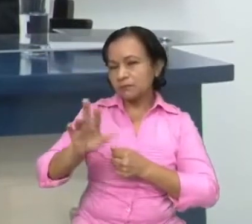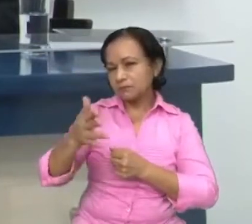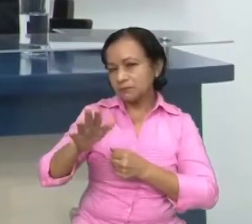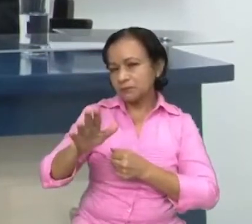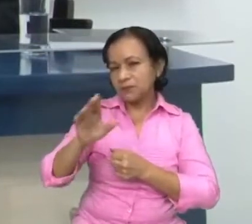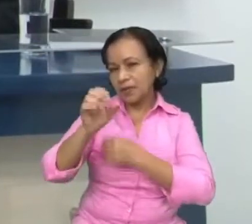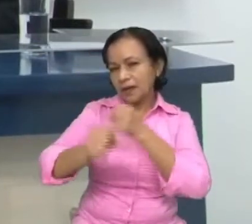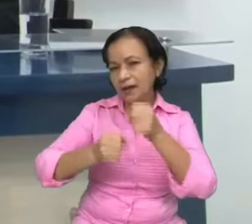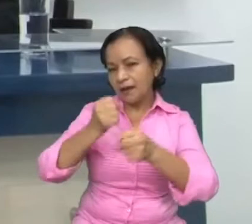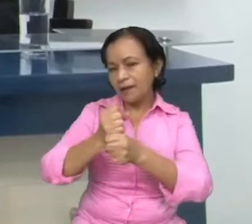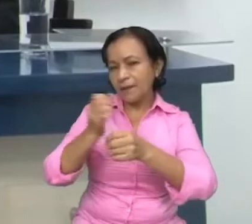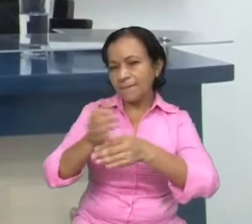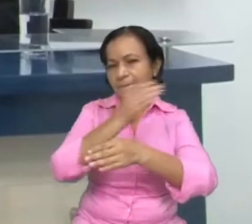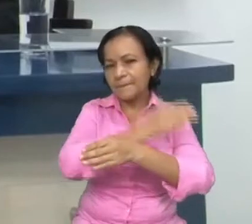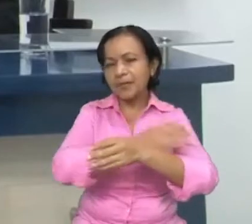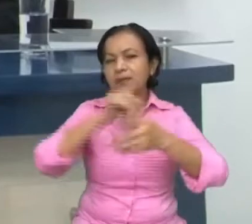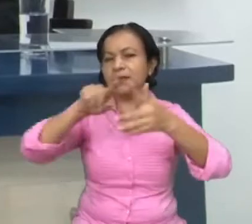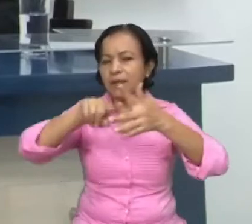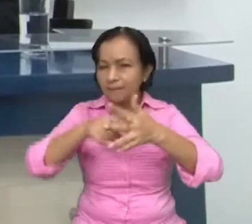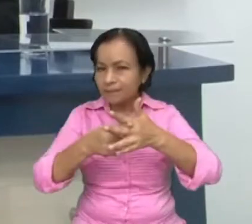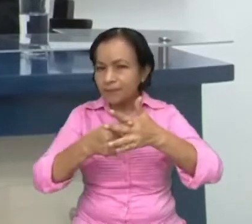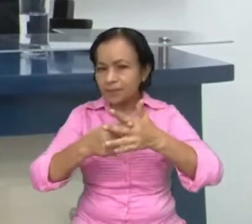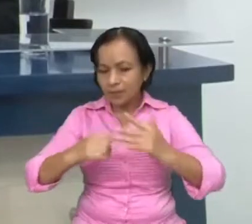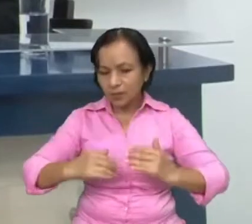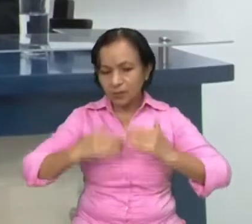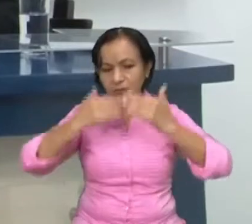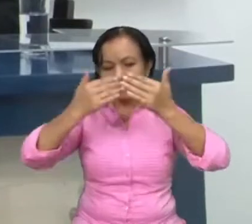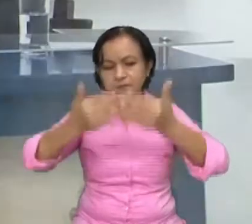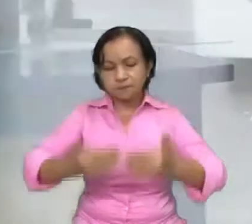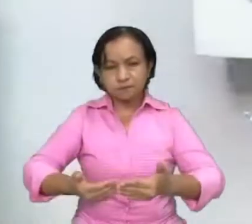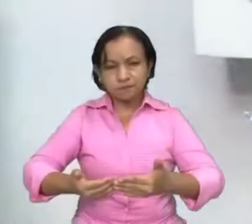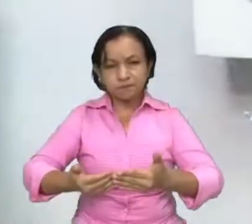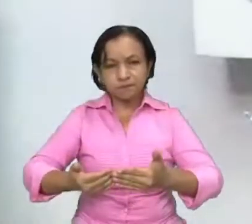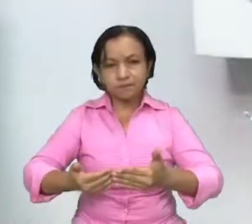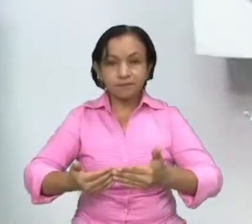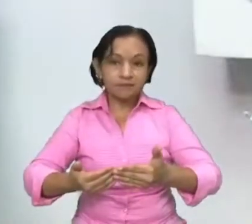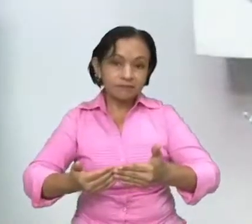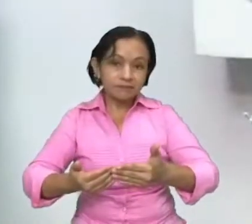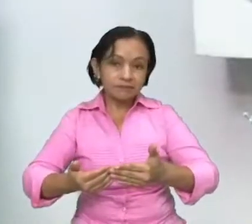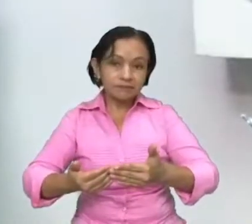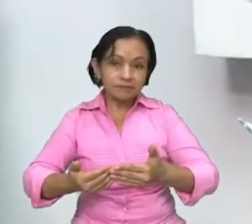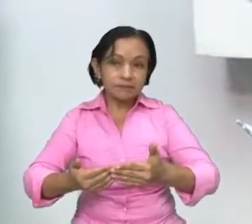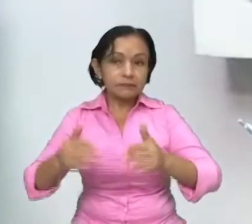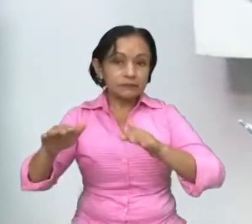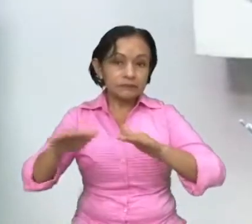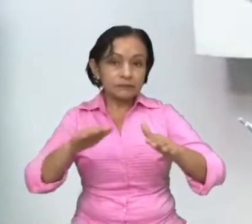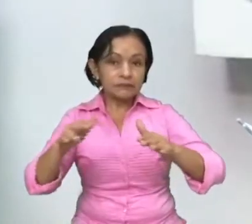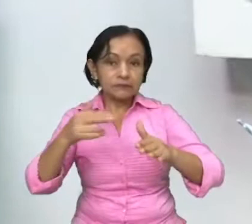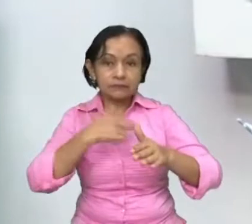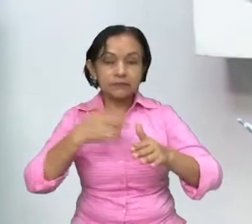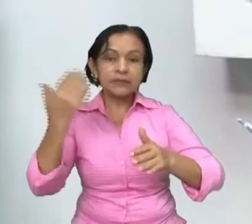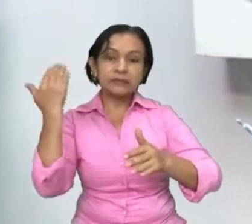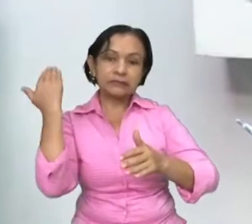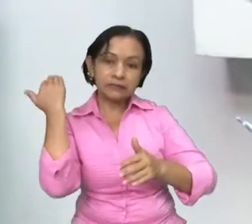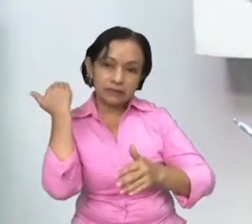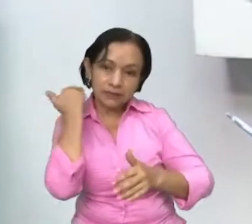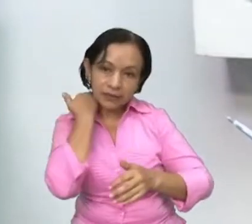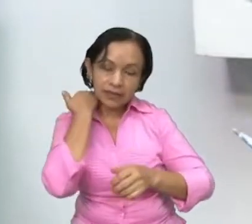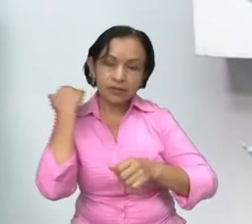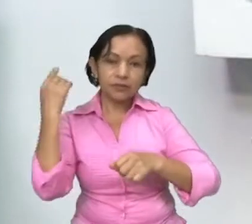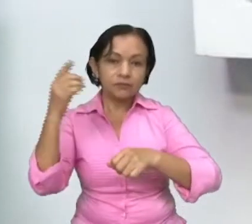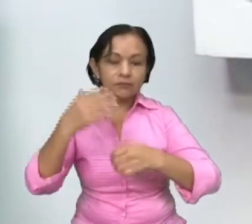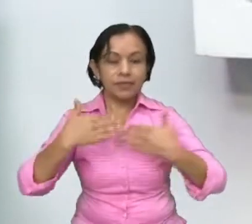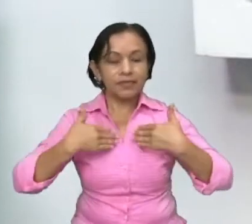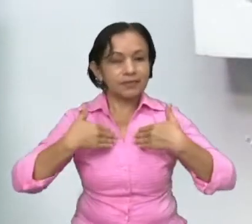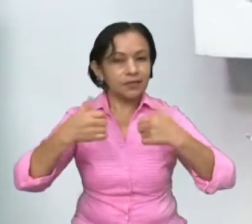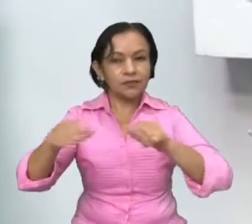hace un par de años atrás había iniciado el proceso, solo que este tipo de eventos quirúrgicos es costoso para el